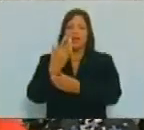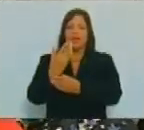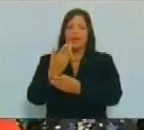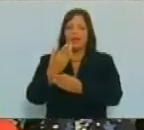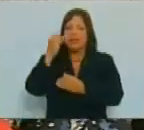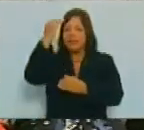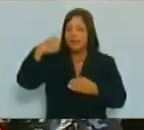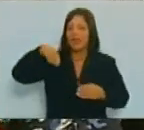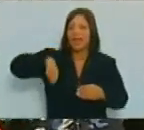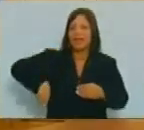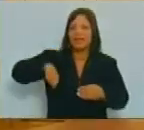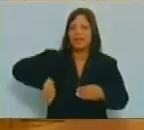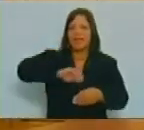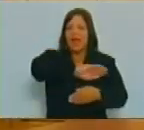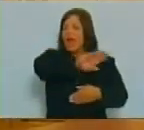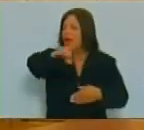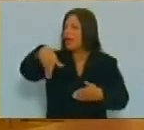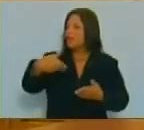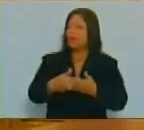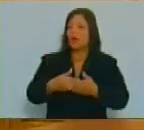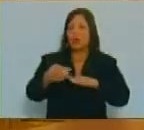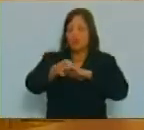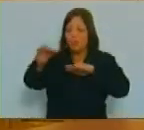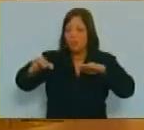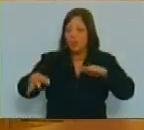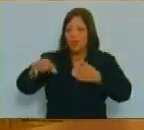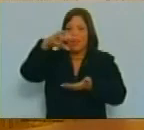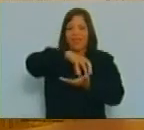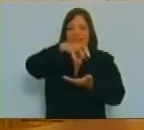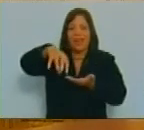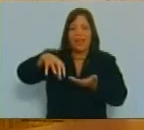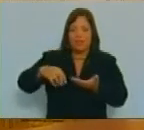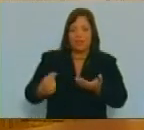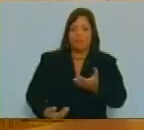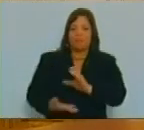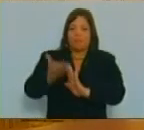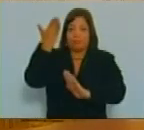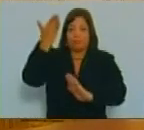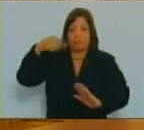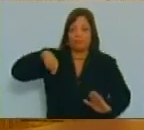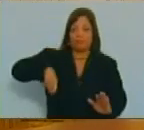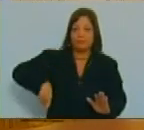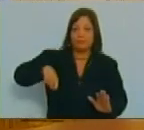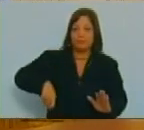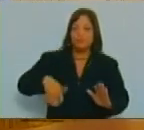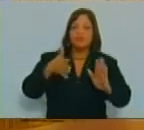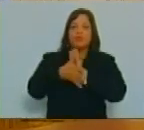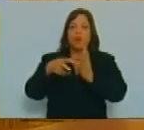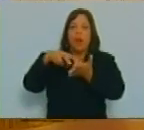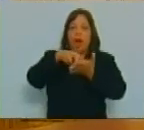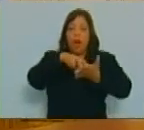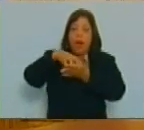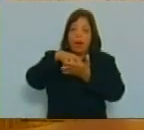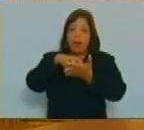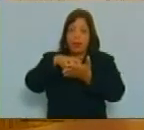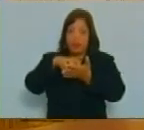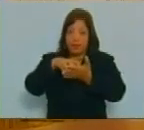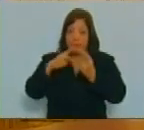salarial a todas las policías estadales municipales en el tema de gestión del riesgo